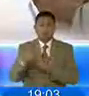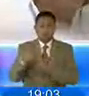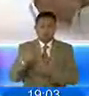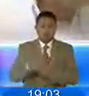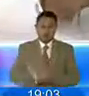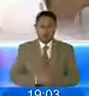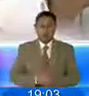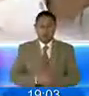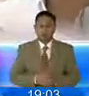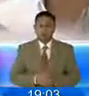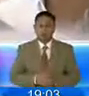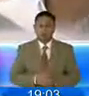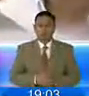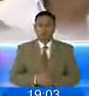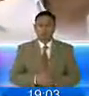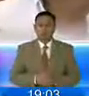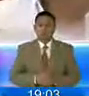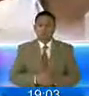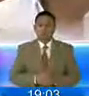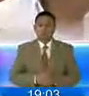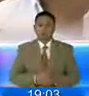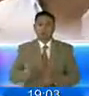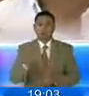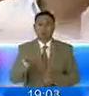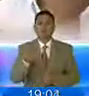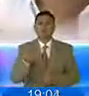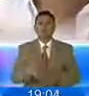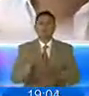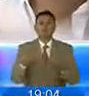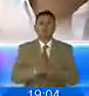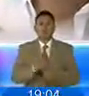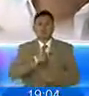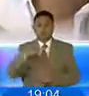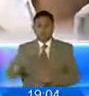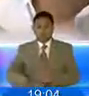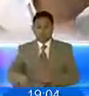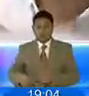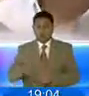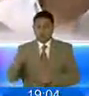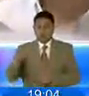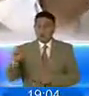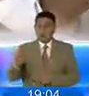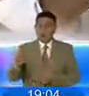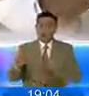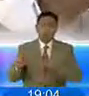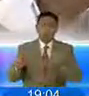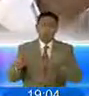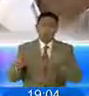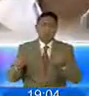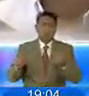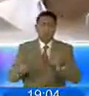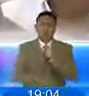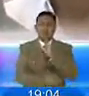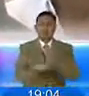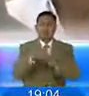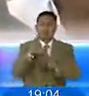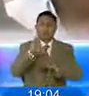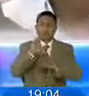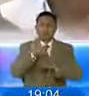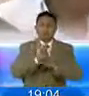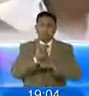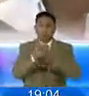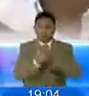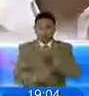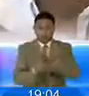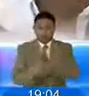aproximadamente. El destino no ha sido China ni ninguna refinería de propiedad de